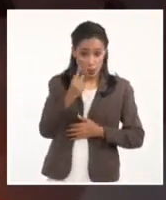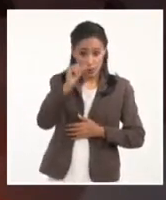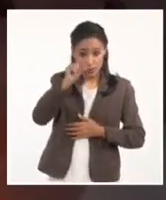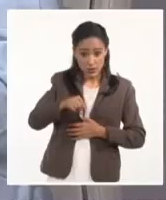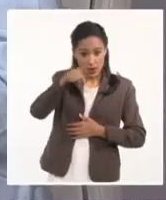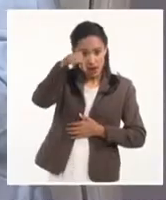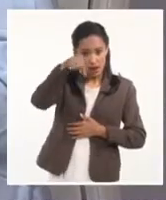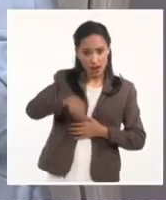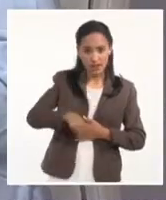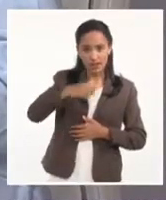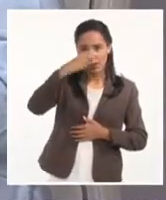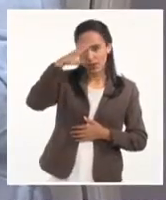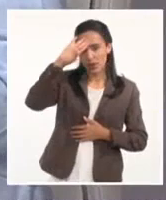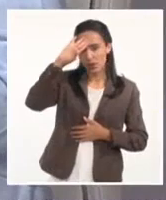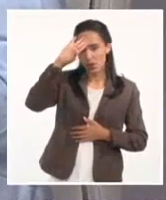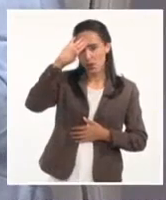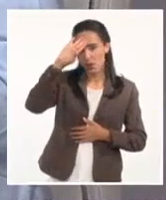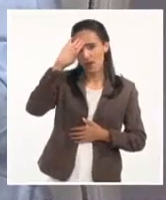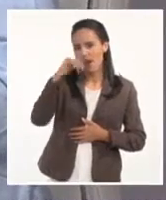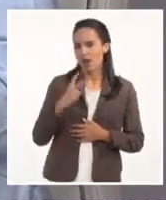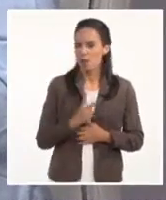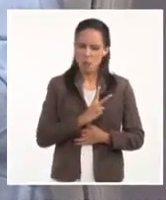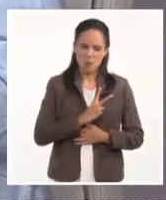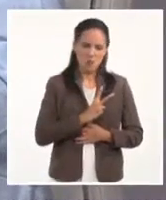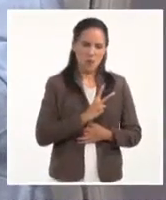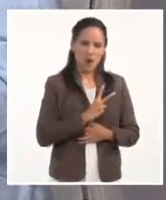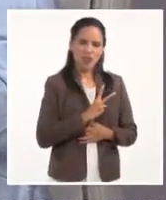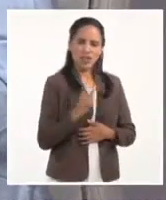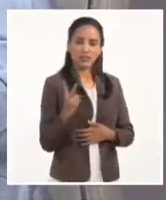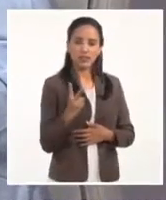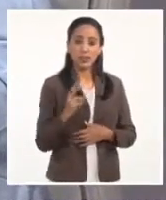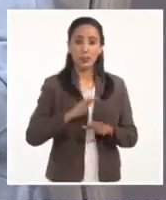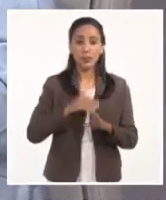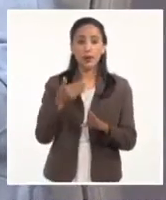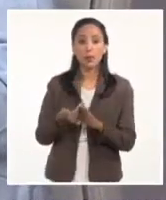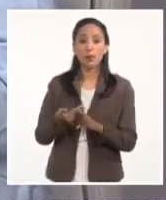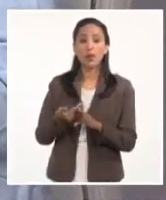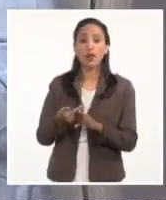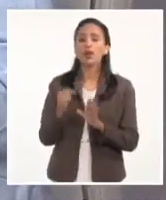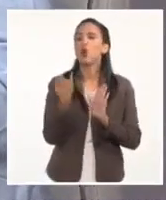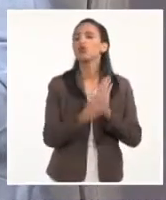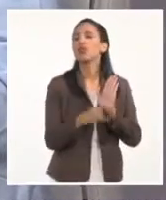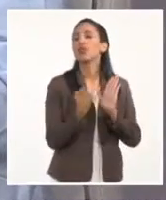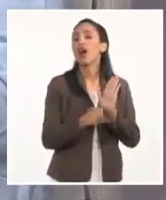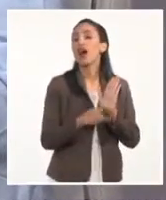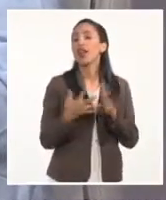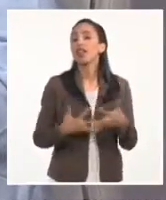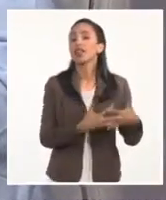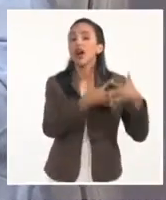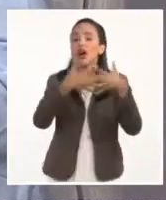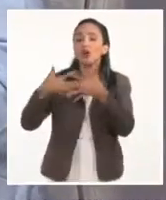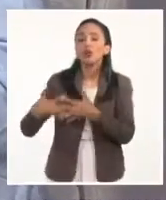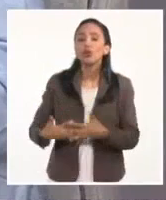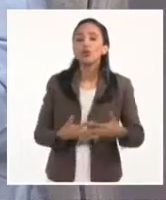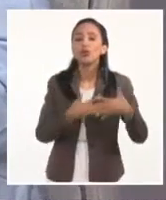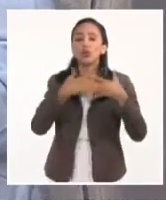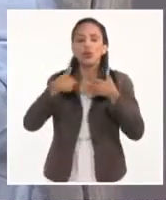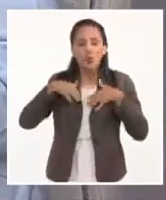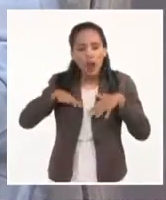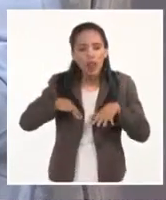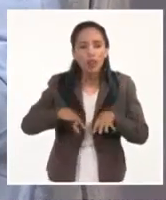sangre que aquí aquí ponga el muerto para que justificar la invasión de los americanos y ellos venir y sobre las cenizas de lo que quede después de esa invasión